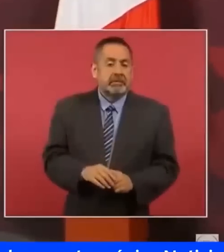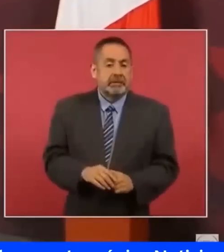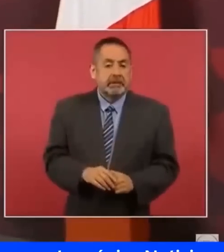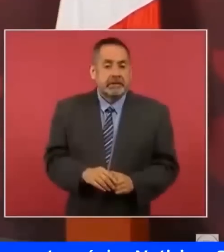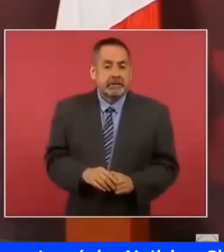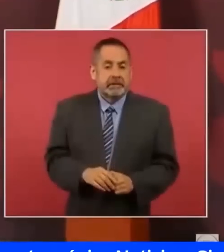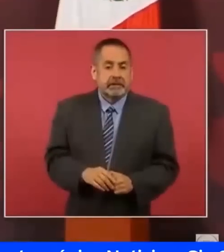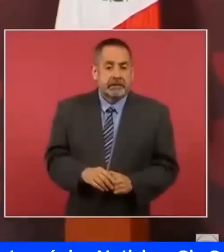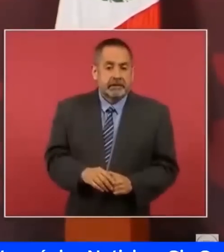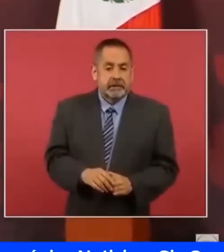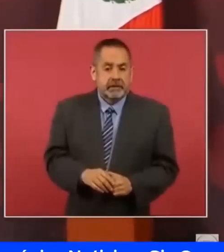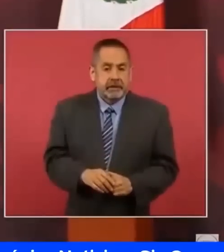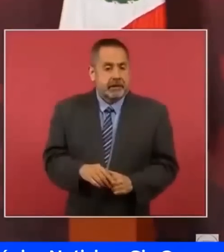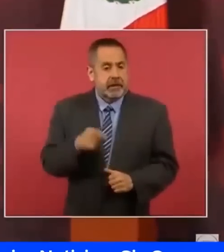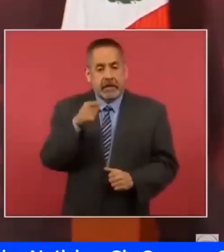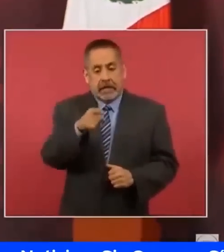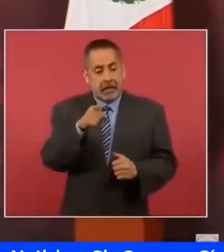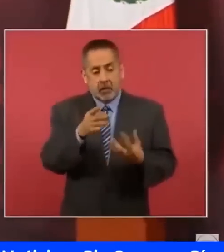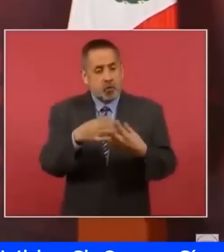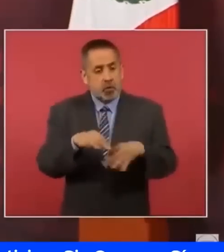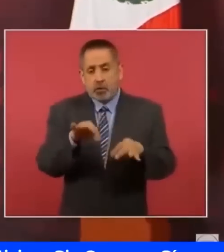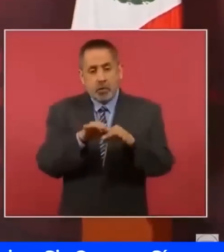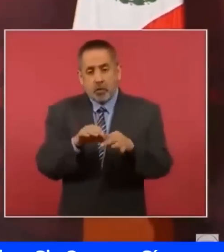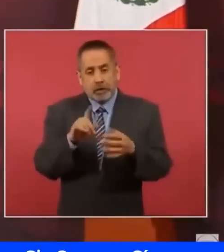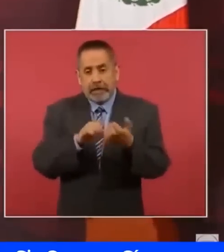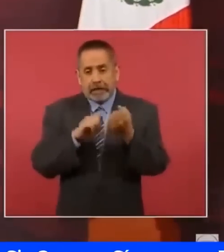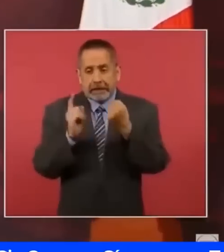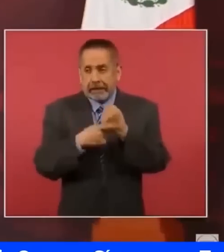Pues eso no es lo fundamental.